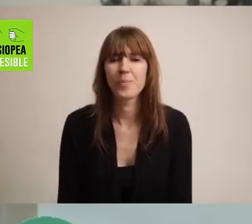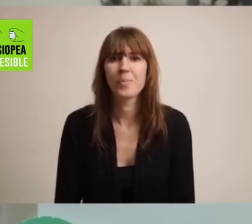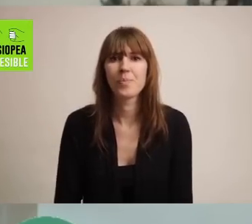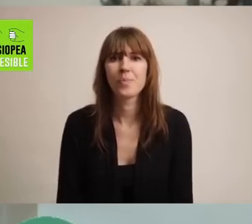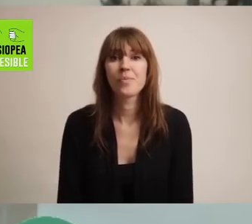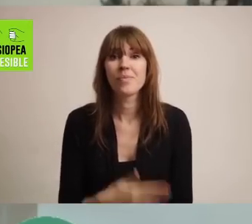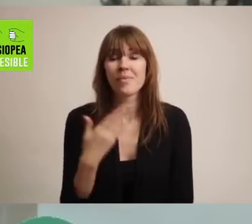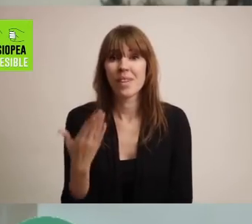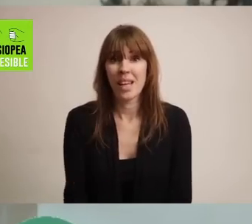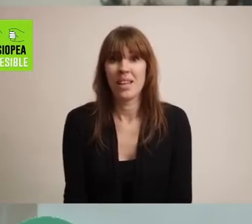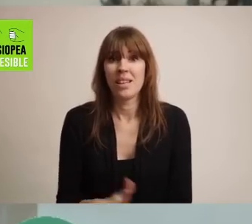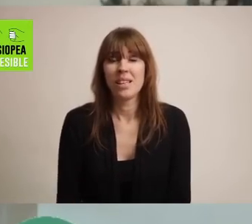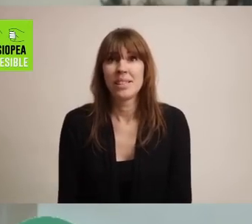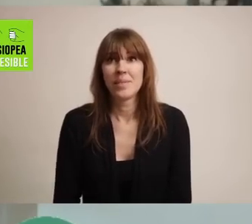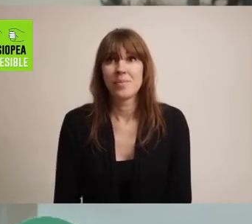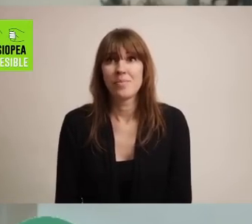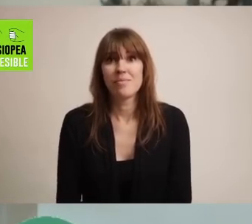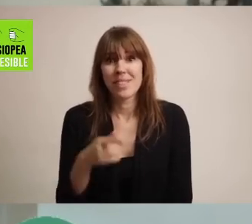Claro, esta